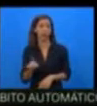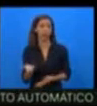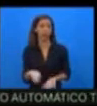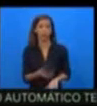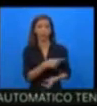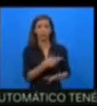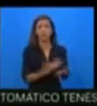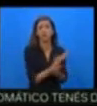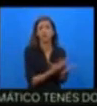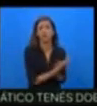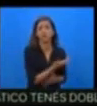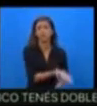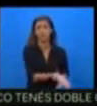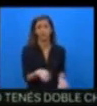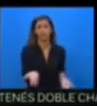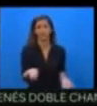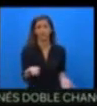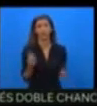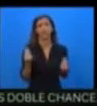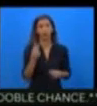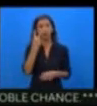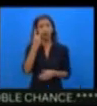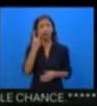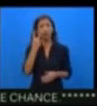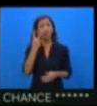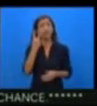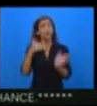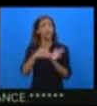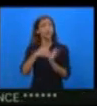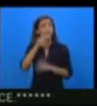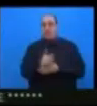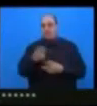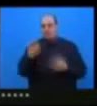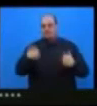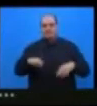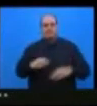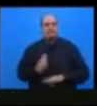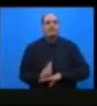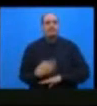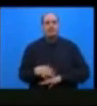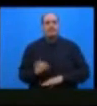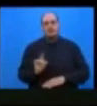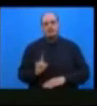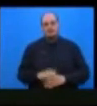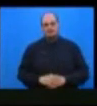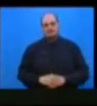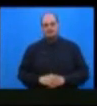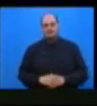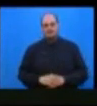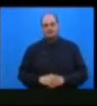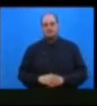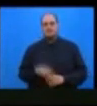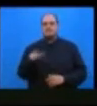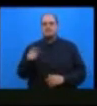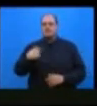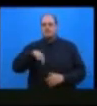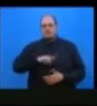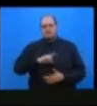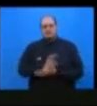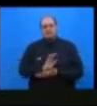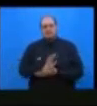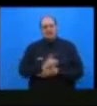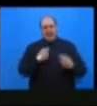de desocupados a pocos días de terminar su gobierno no podemos seguir pagando semejante